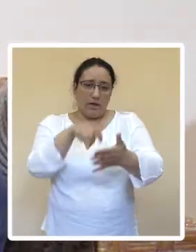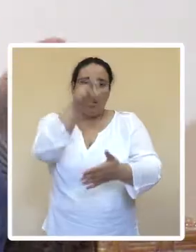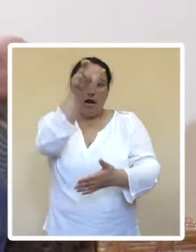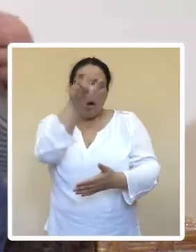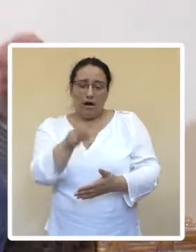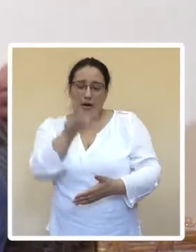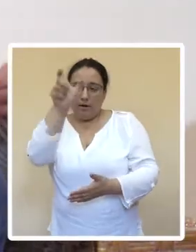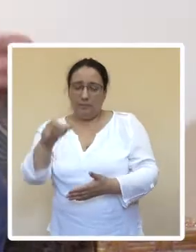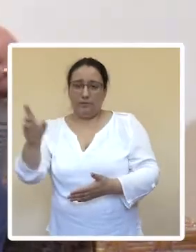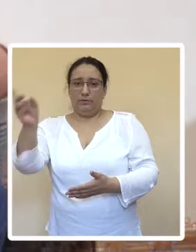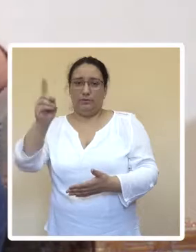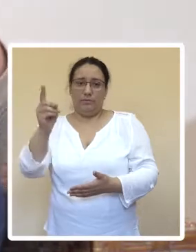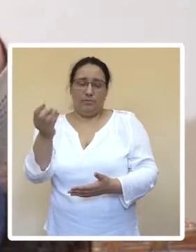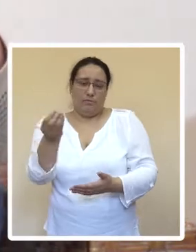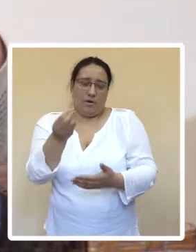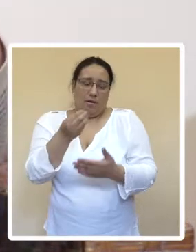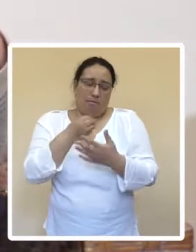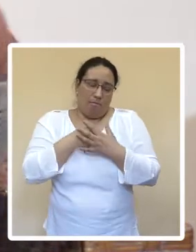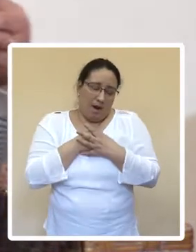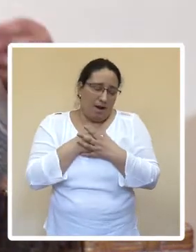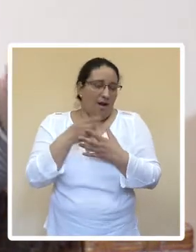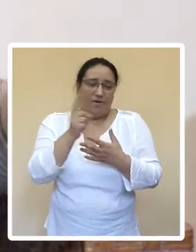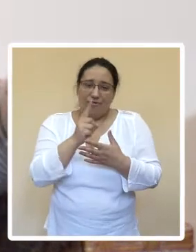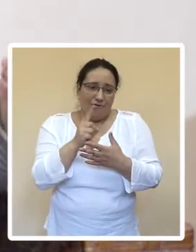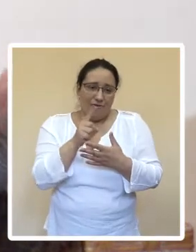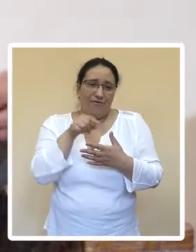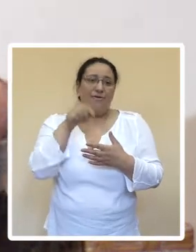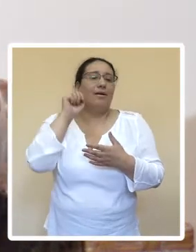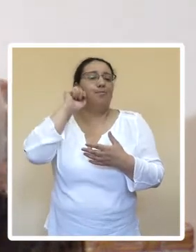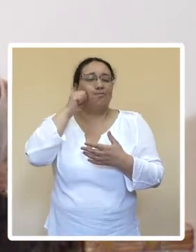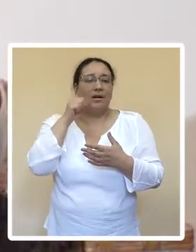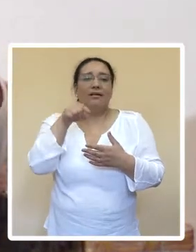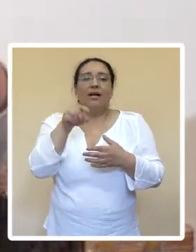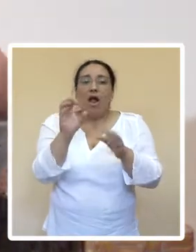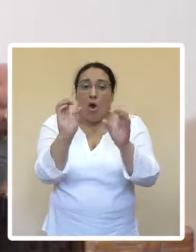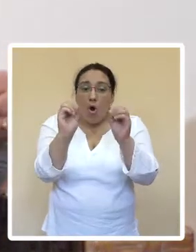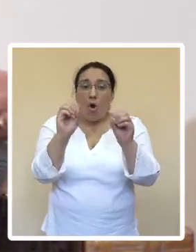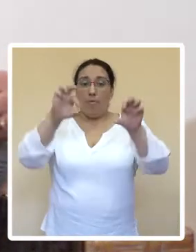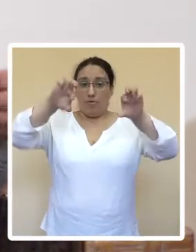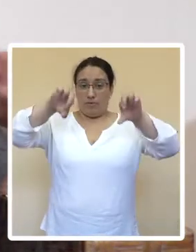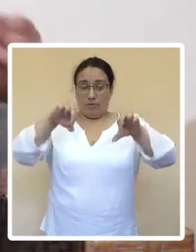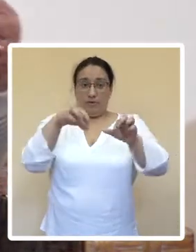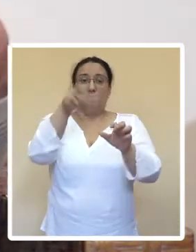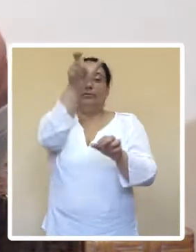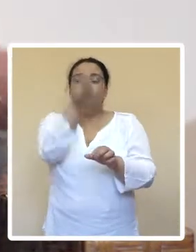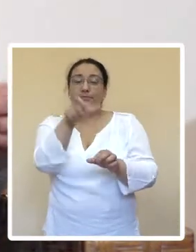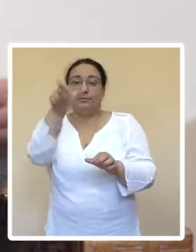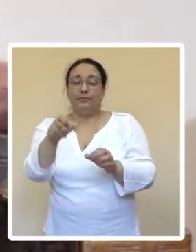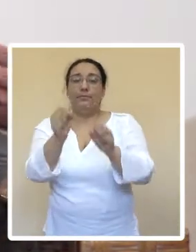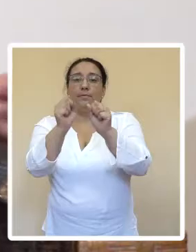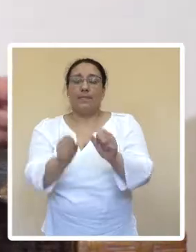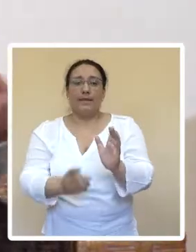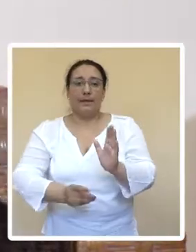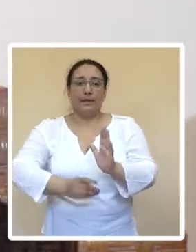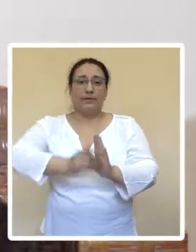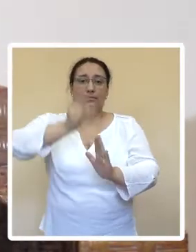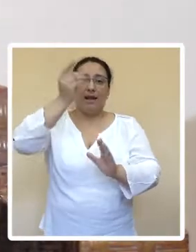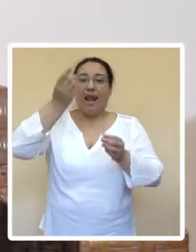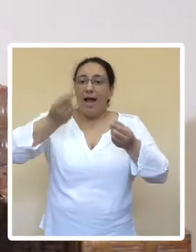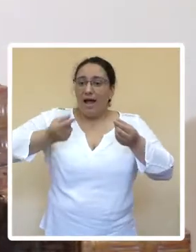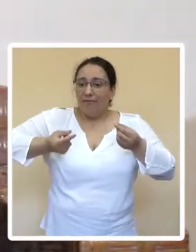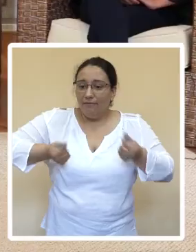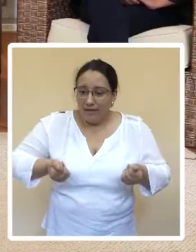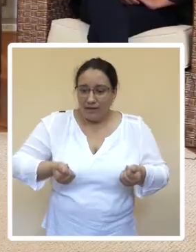¿ya? Va más allá, es darle una oportunidad para que la persona pueda desarrollar y demostrar las habilidades que tiene.